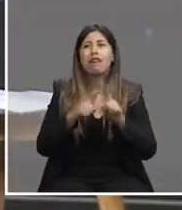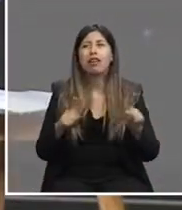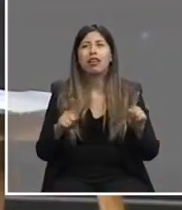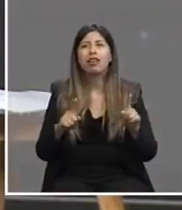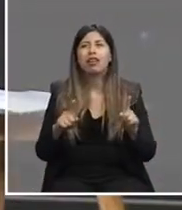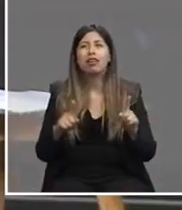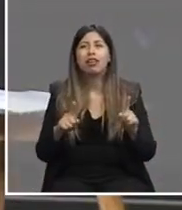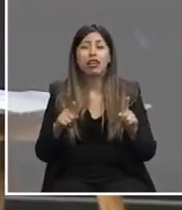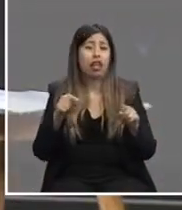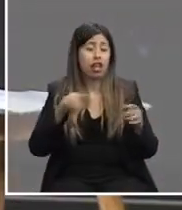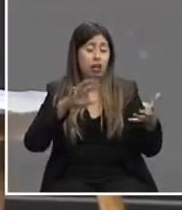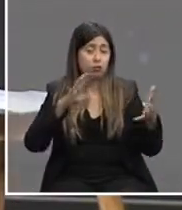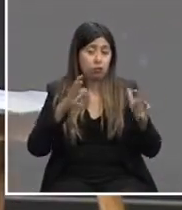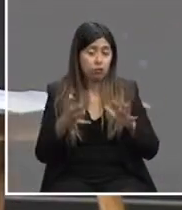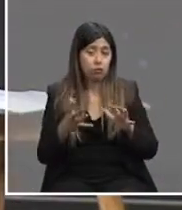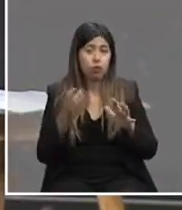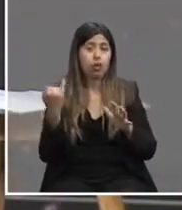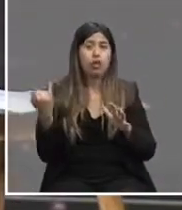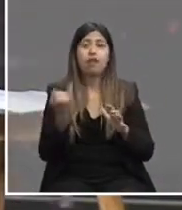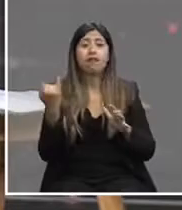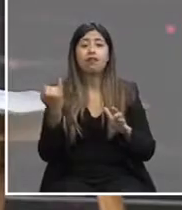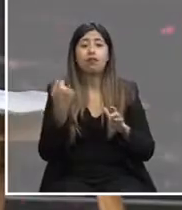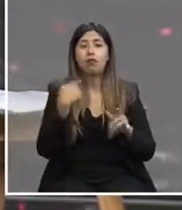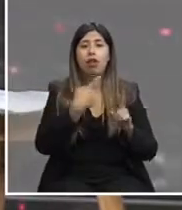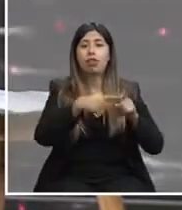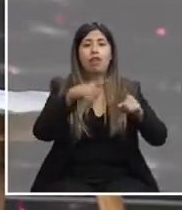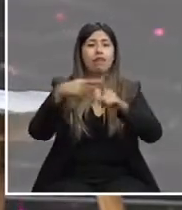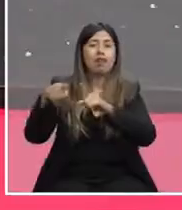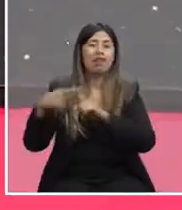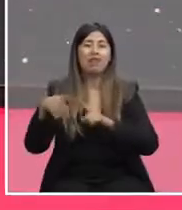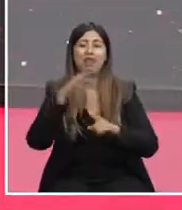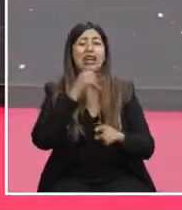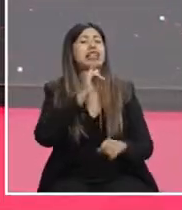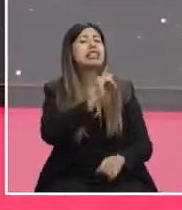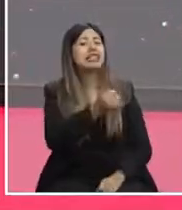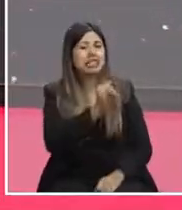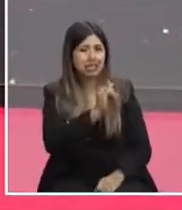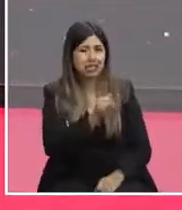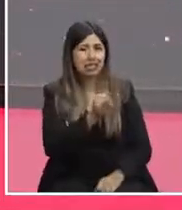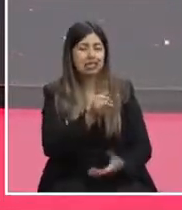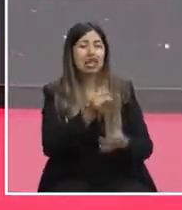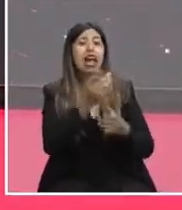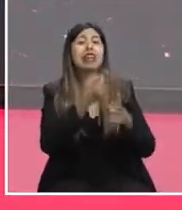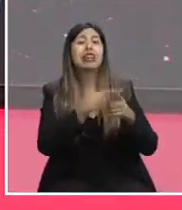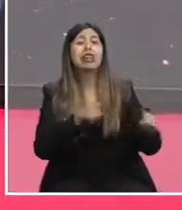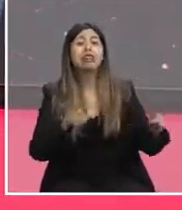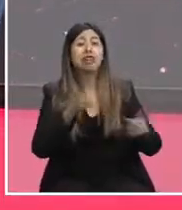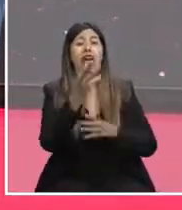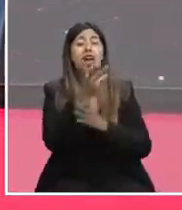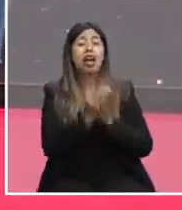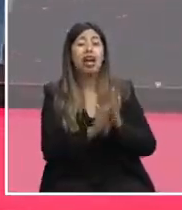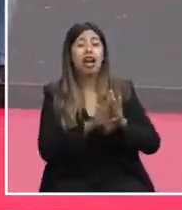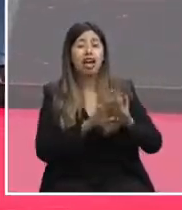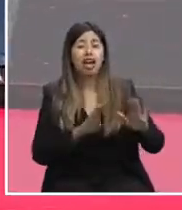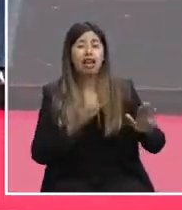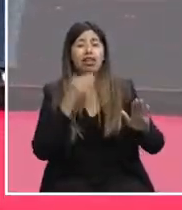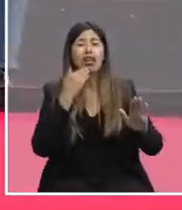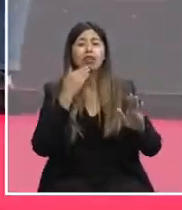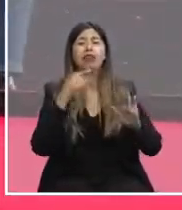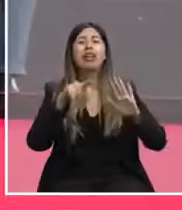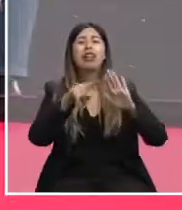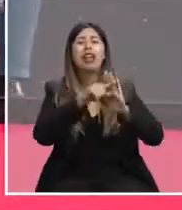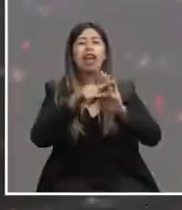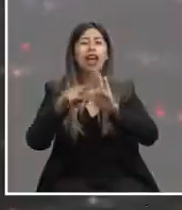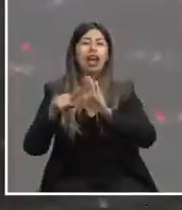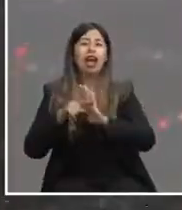Desaparece. En el mundo individual, en la burbuja de cada uno, desapareció la diferencia. Desaparece la diferencia y desaparece de la mano de ella también lo negativo en general, lo que me